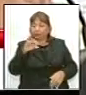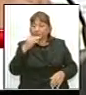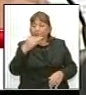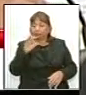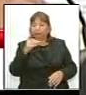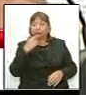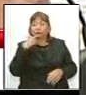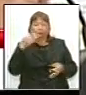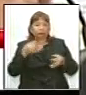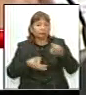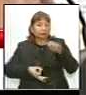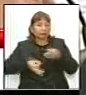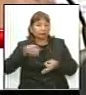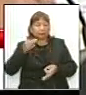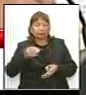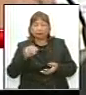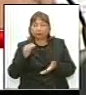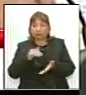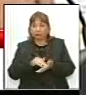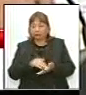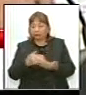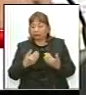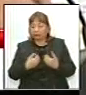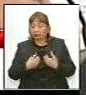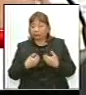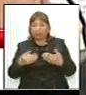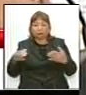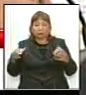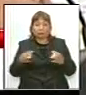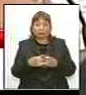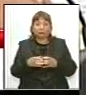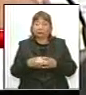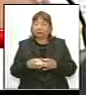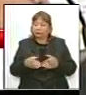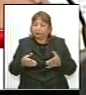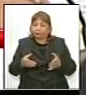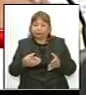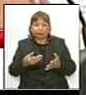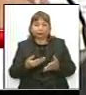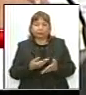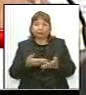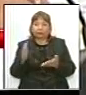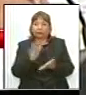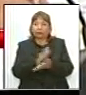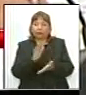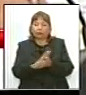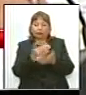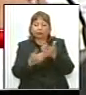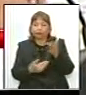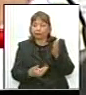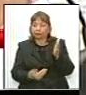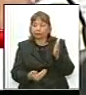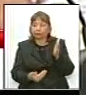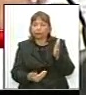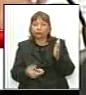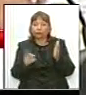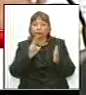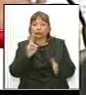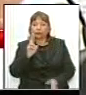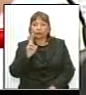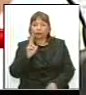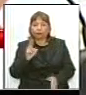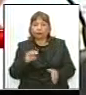sentencias judiciales se ejecutan cuando tienen que ver con el Congreso a través de un documento que se llama Resolución